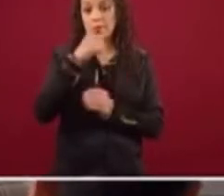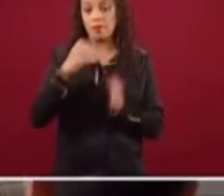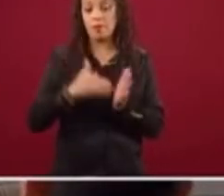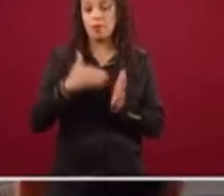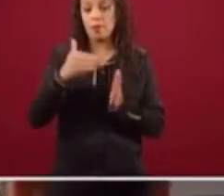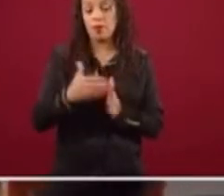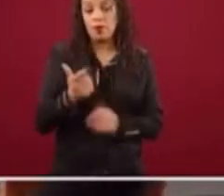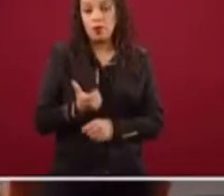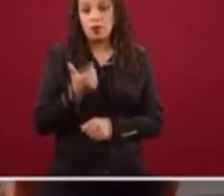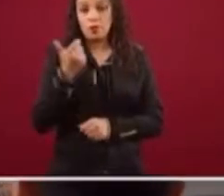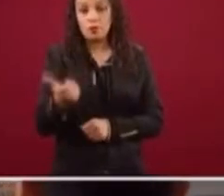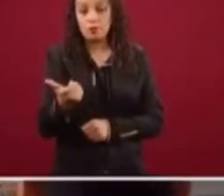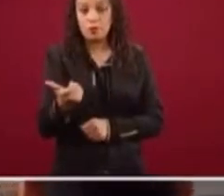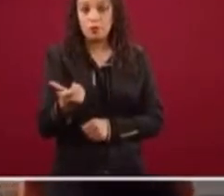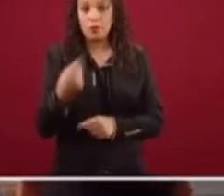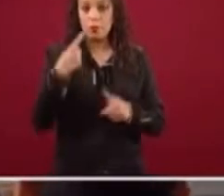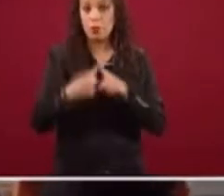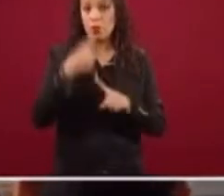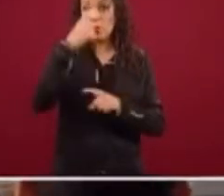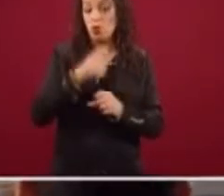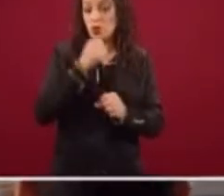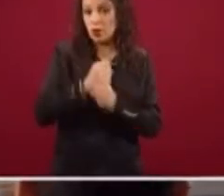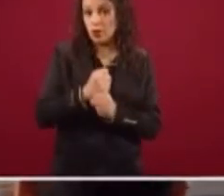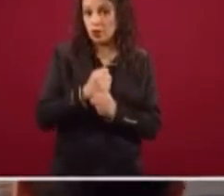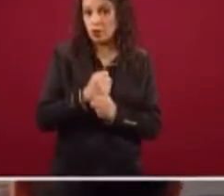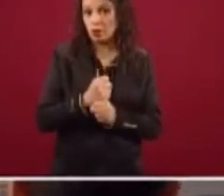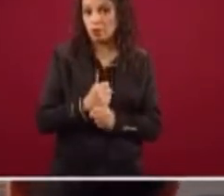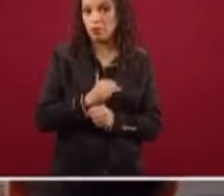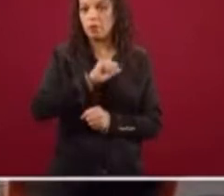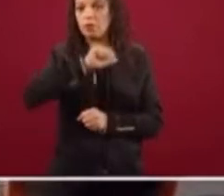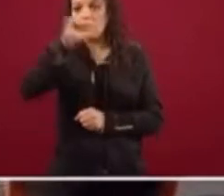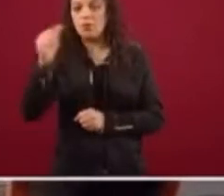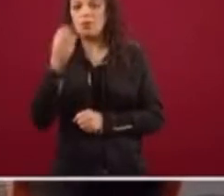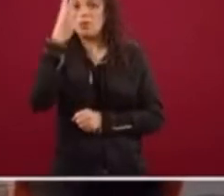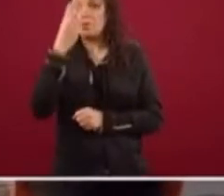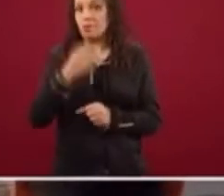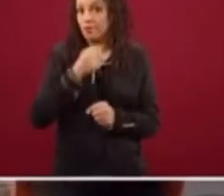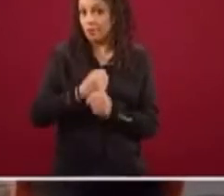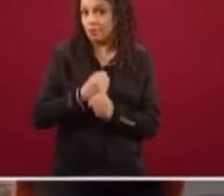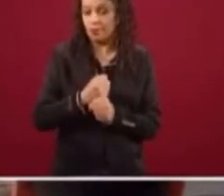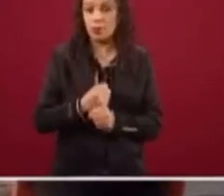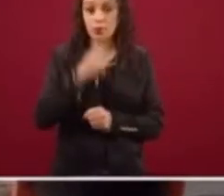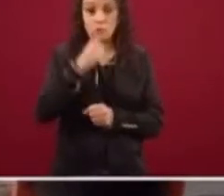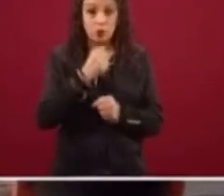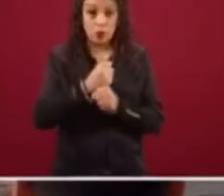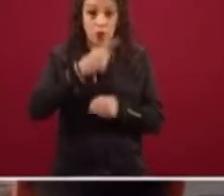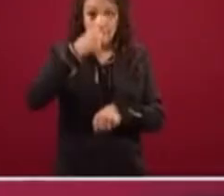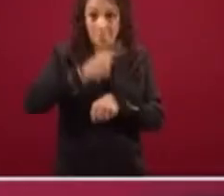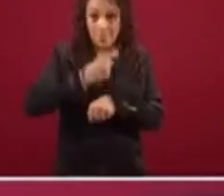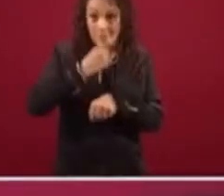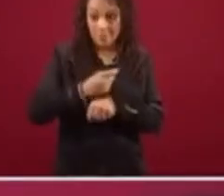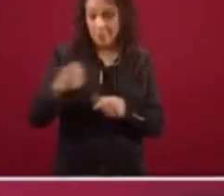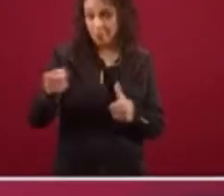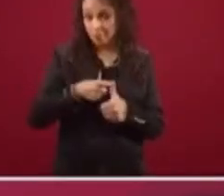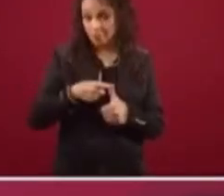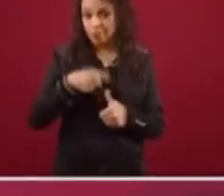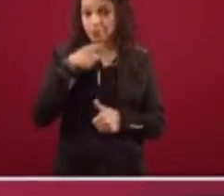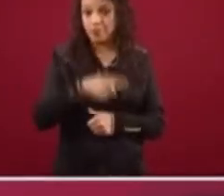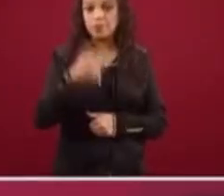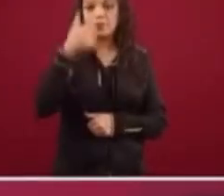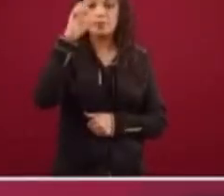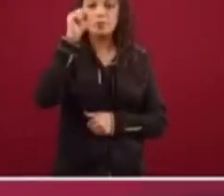al año por tres años el primer año se cubrirán alrededor de 60.000